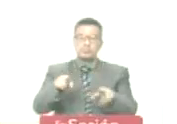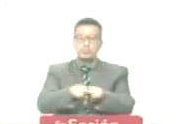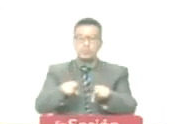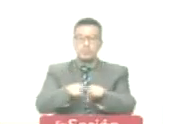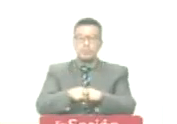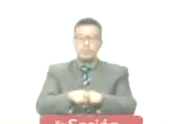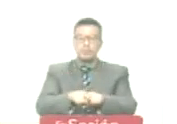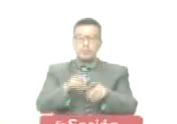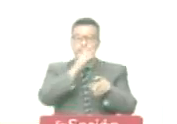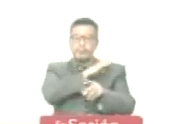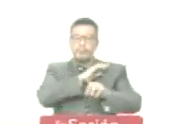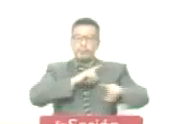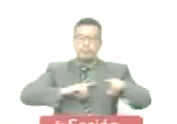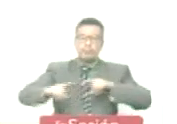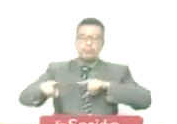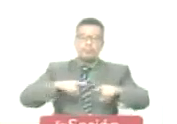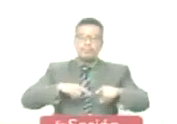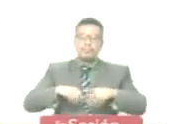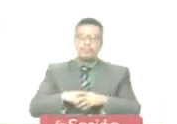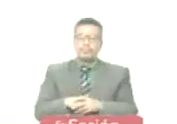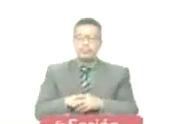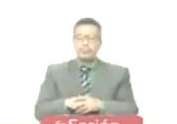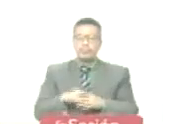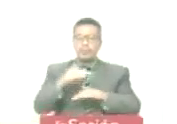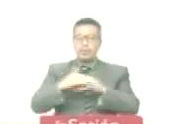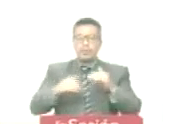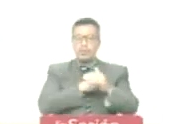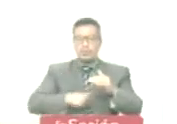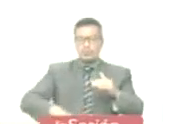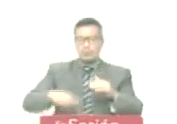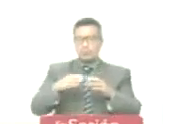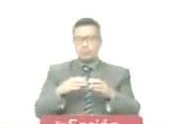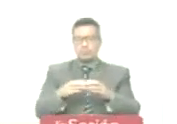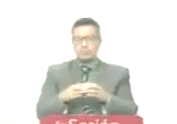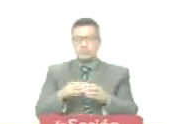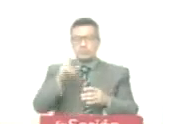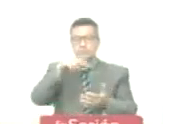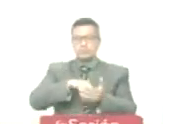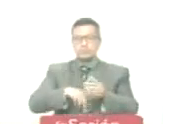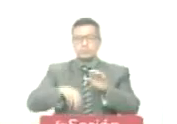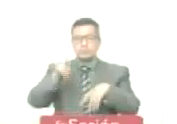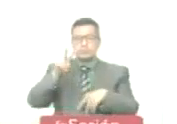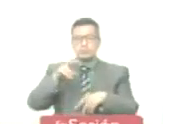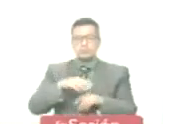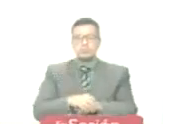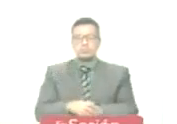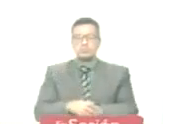fue director del despacho del vicepresidente ejecutivo el año 2012,